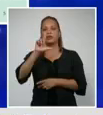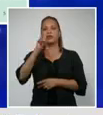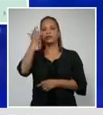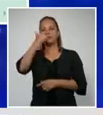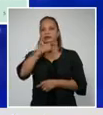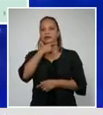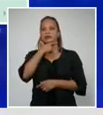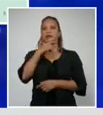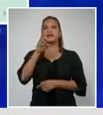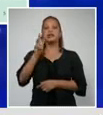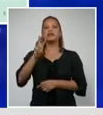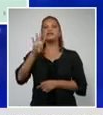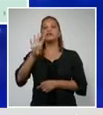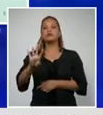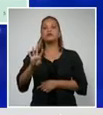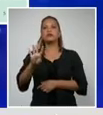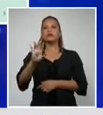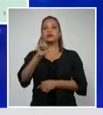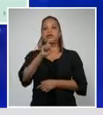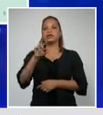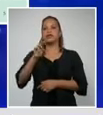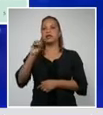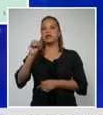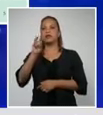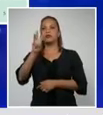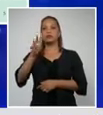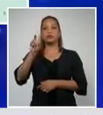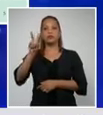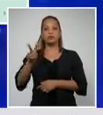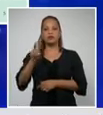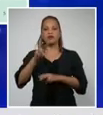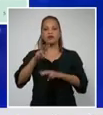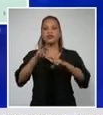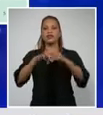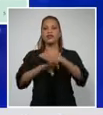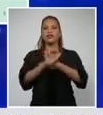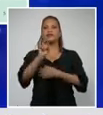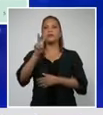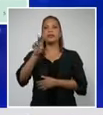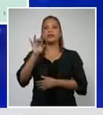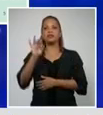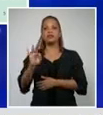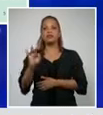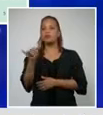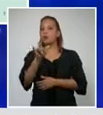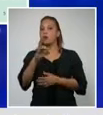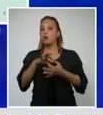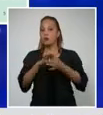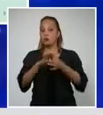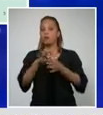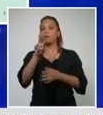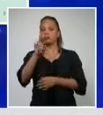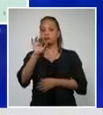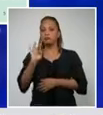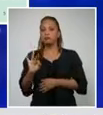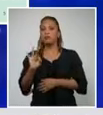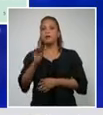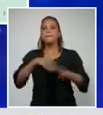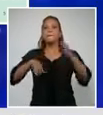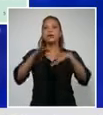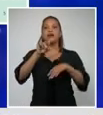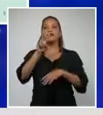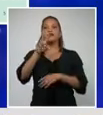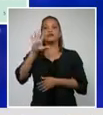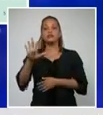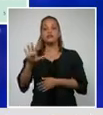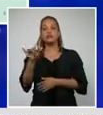34, Cerro 32, Habana del Este 28, igual que Guanabacoa, Playa 25, igual que Plaza